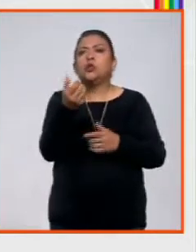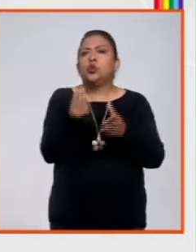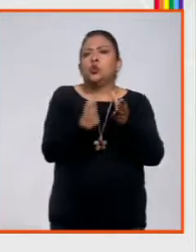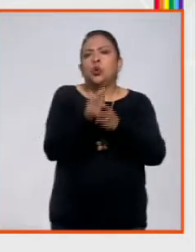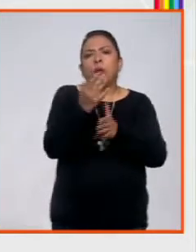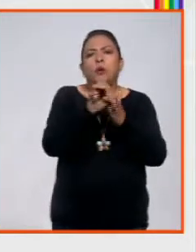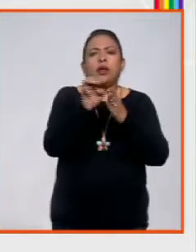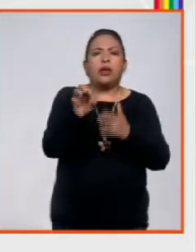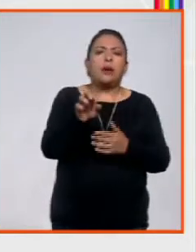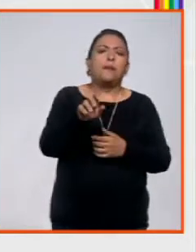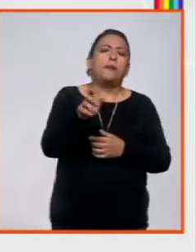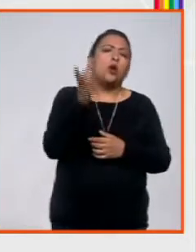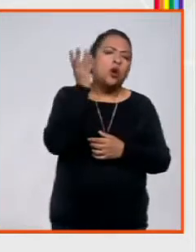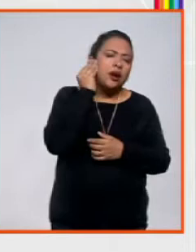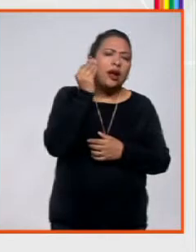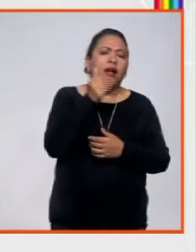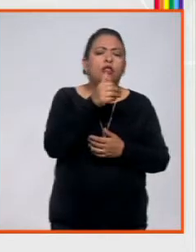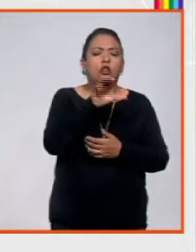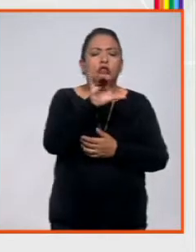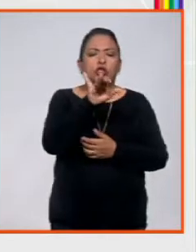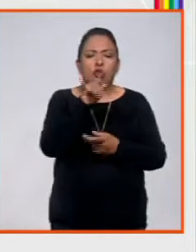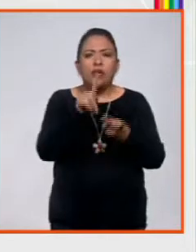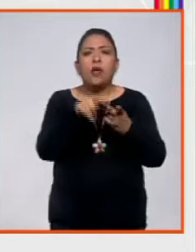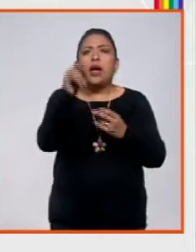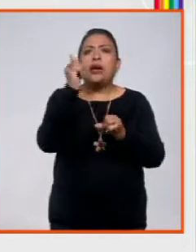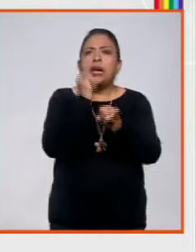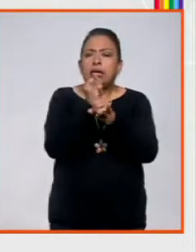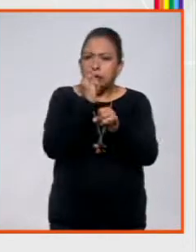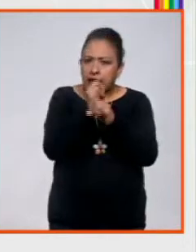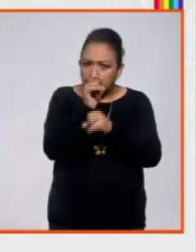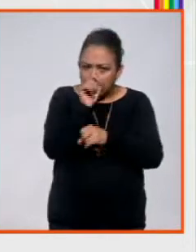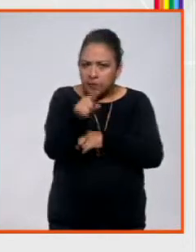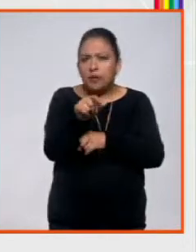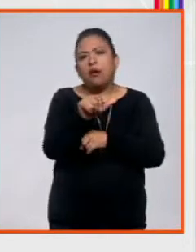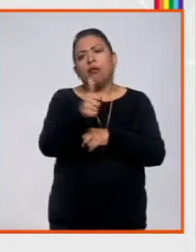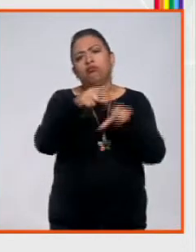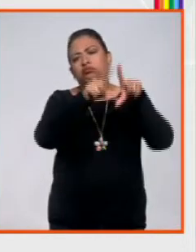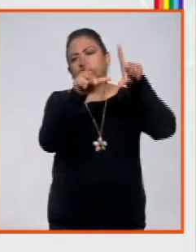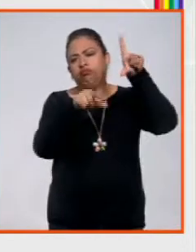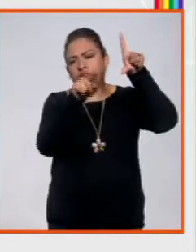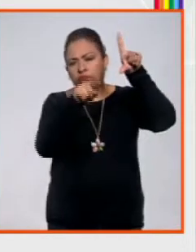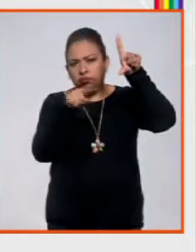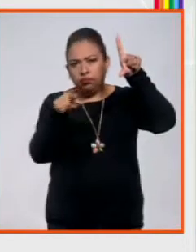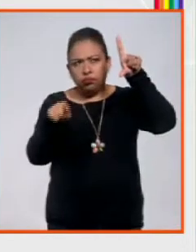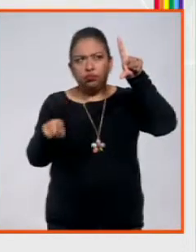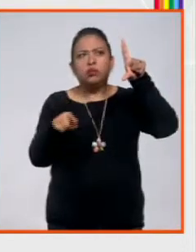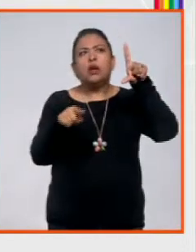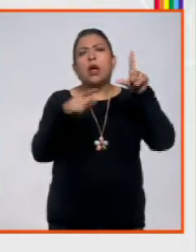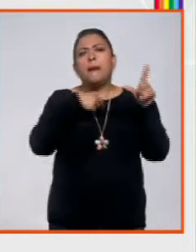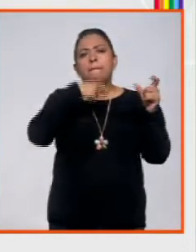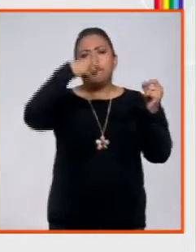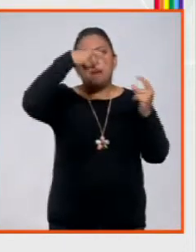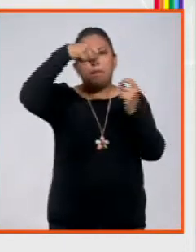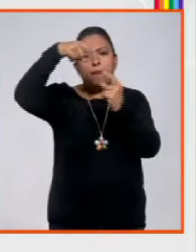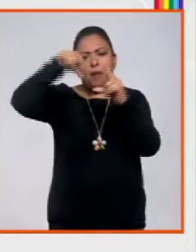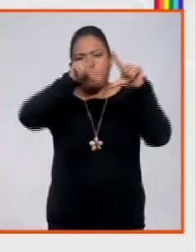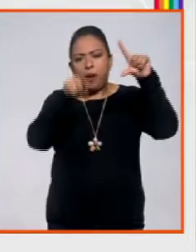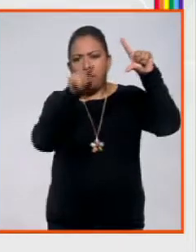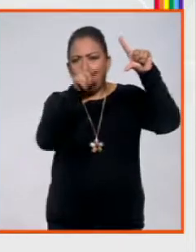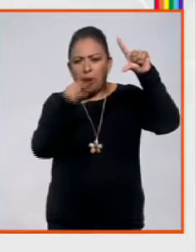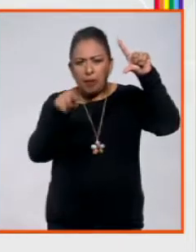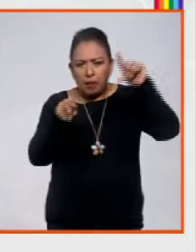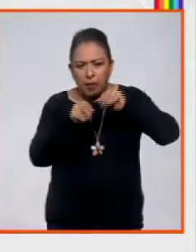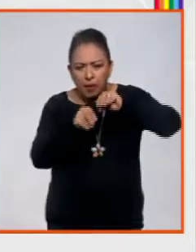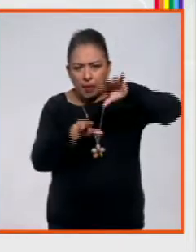nuevas como radio ciudadana transmisiones vía internet y además a lo largo de toda la república con repetidoras que cubren el territorio nacional entonces